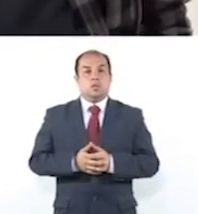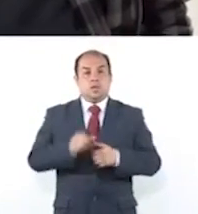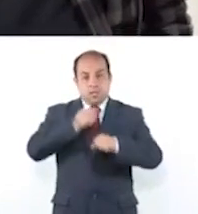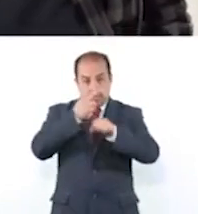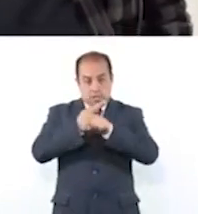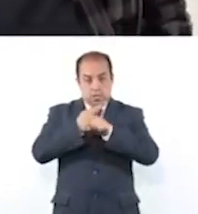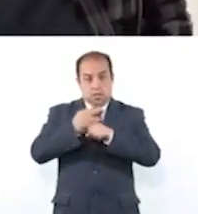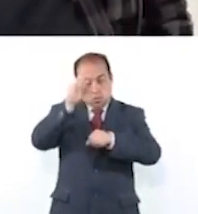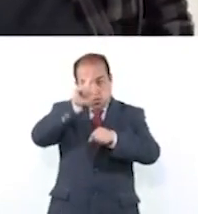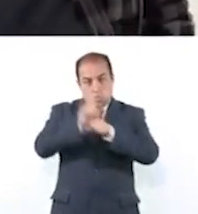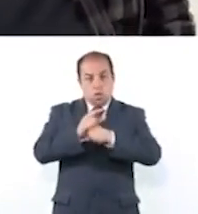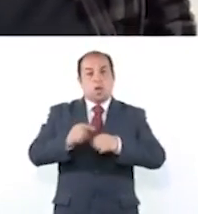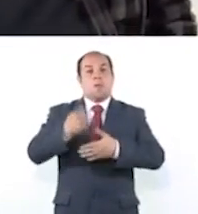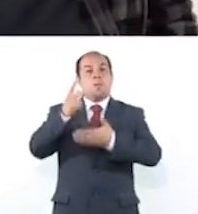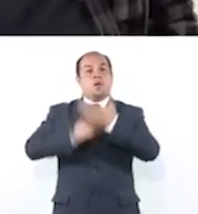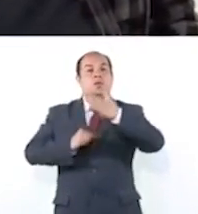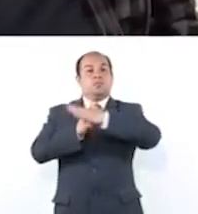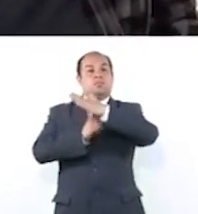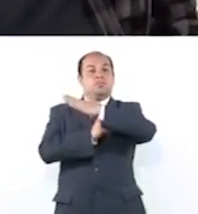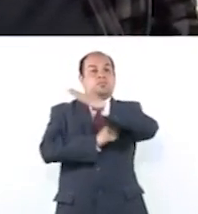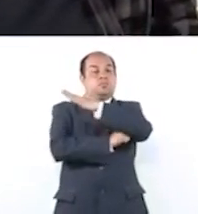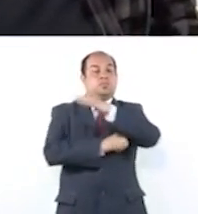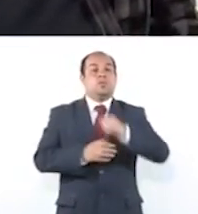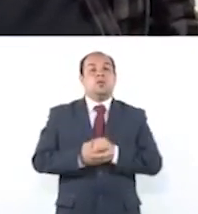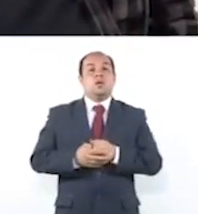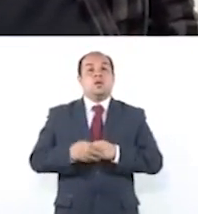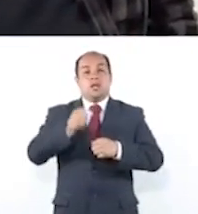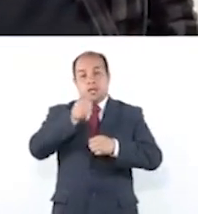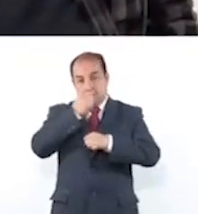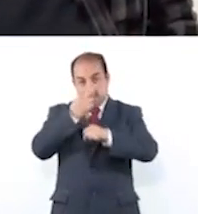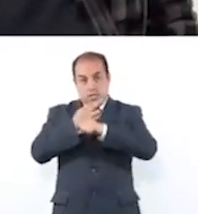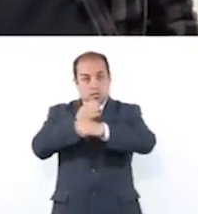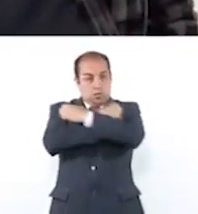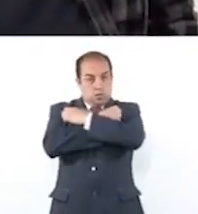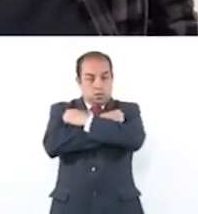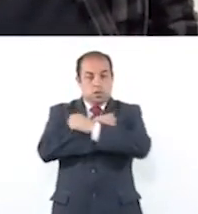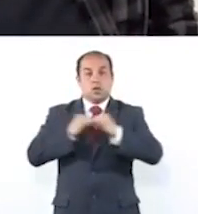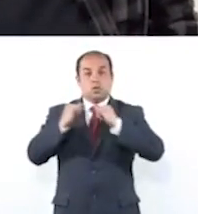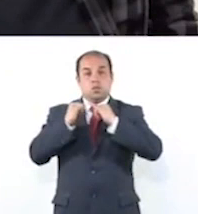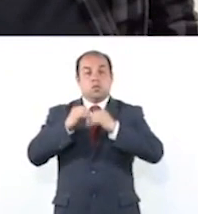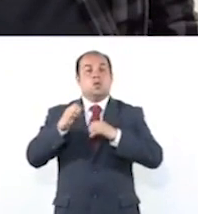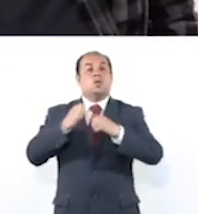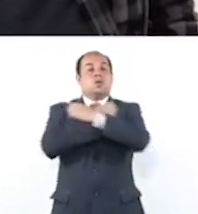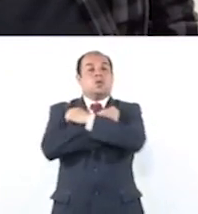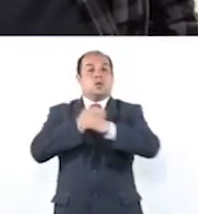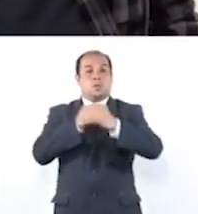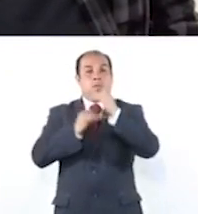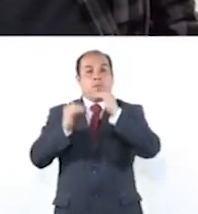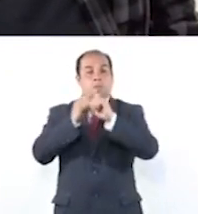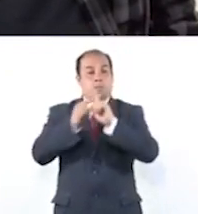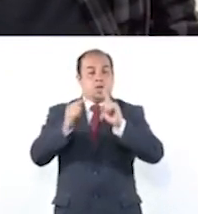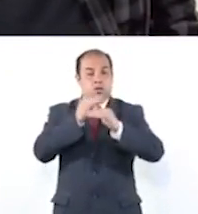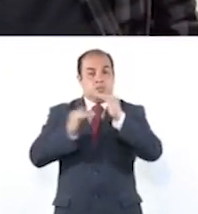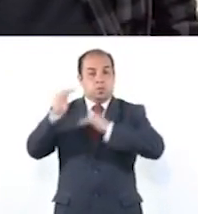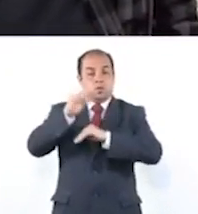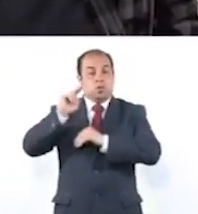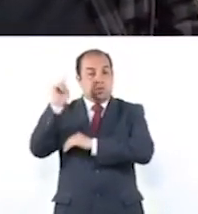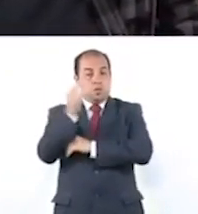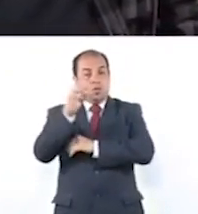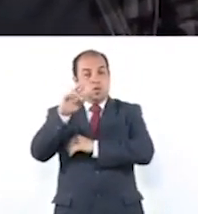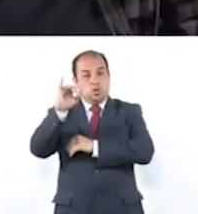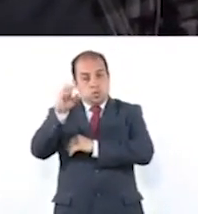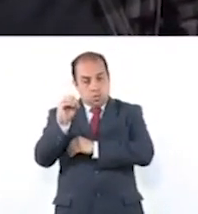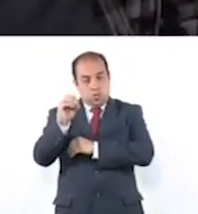el programa de Pilares y la Secretaría de Educación, el Instituto de Educación Media Superior, las universidades, la Rosario